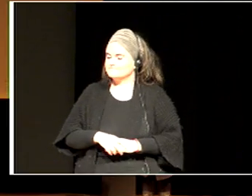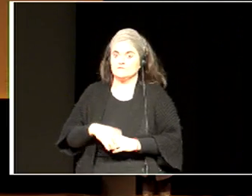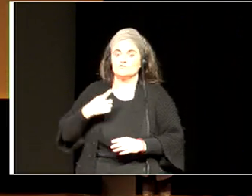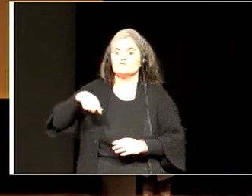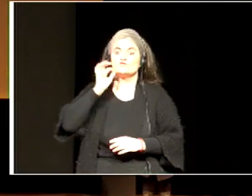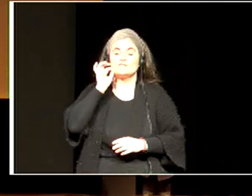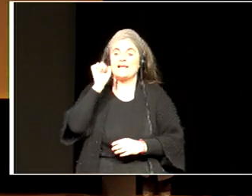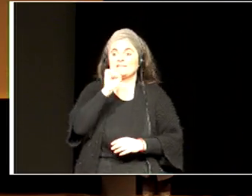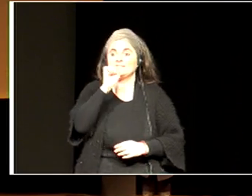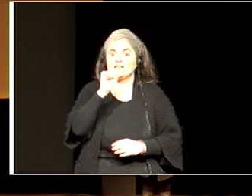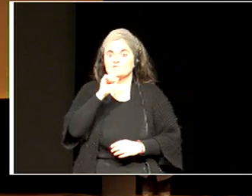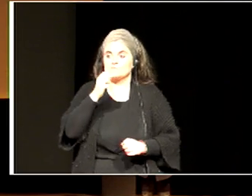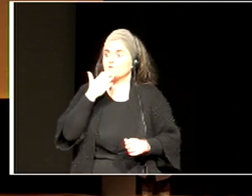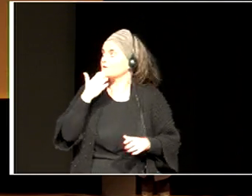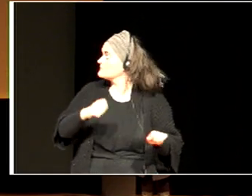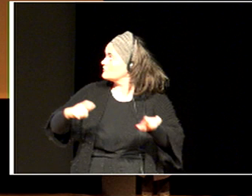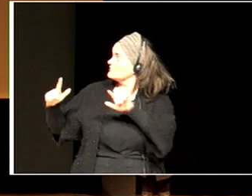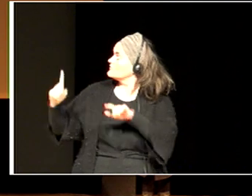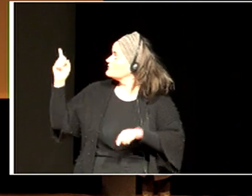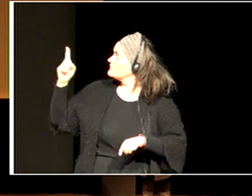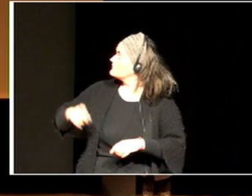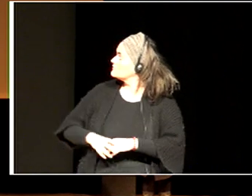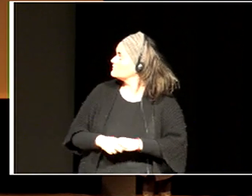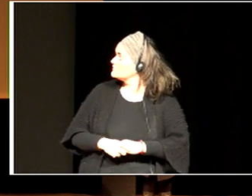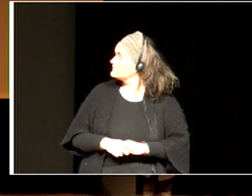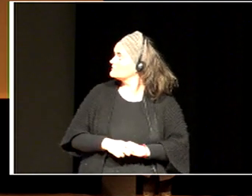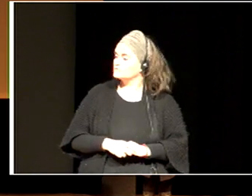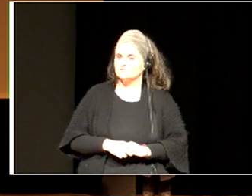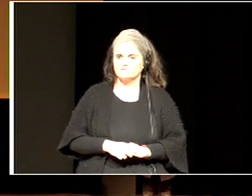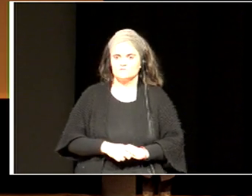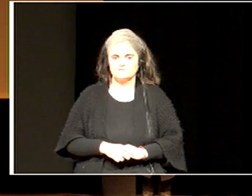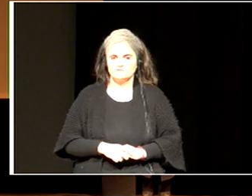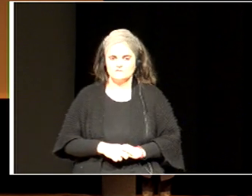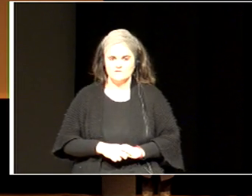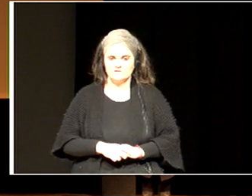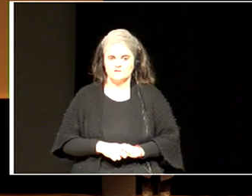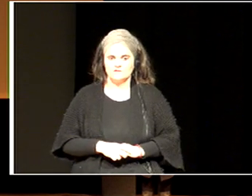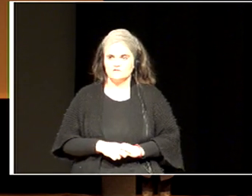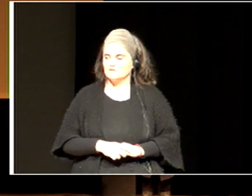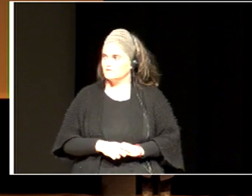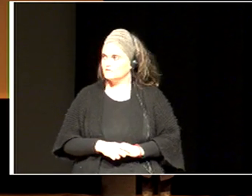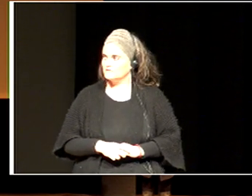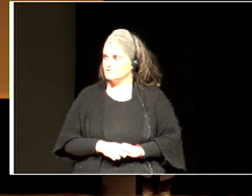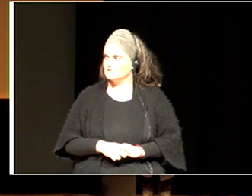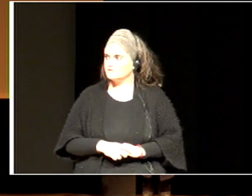gente que sólo busca su pan su hembra su fiesta en paz